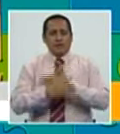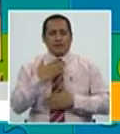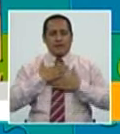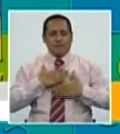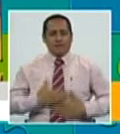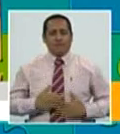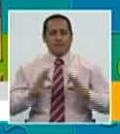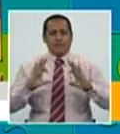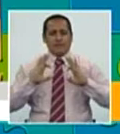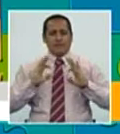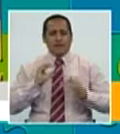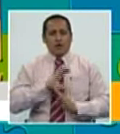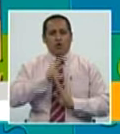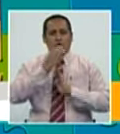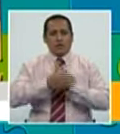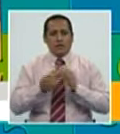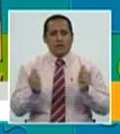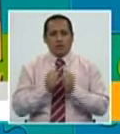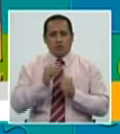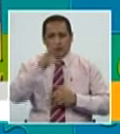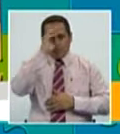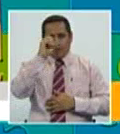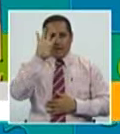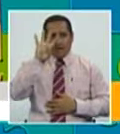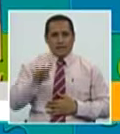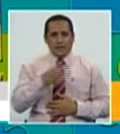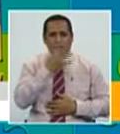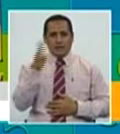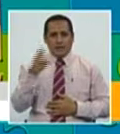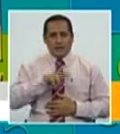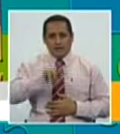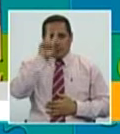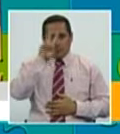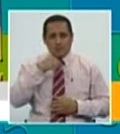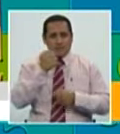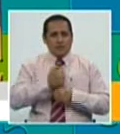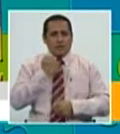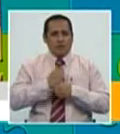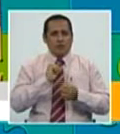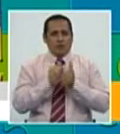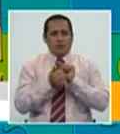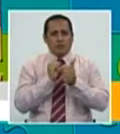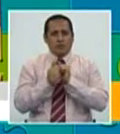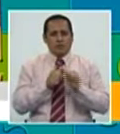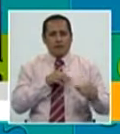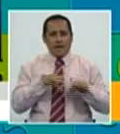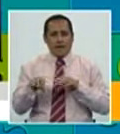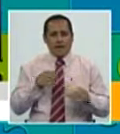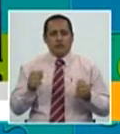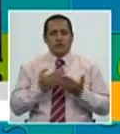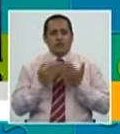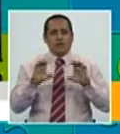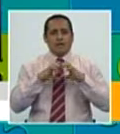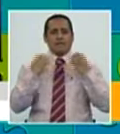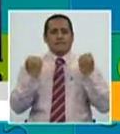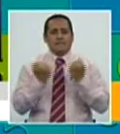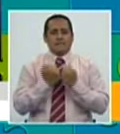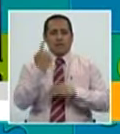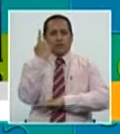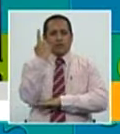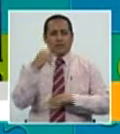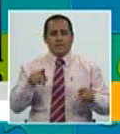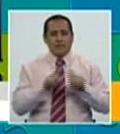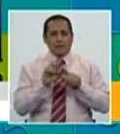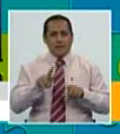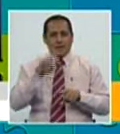con Discapacidad Física, el CONADIS y la Embajada Británica en el Perú. Dicha actividad deportiva se realizará en el Estadio